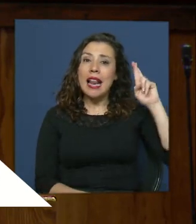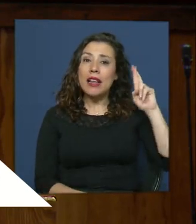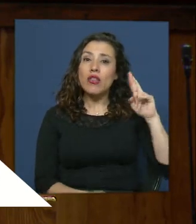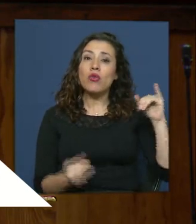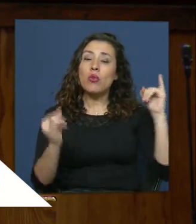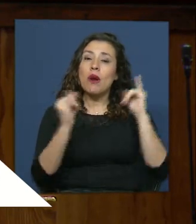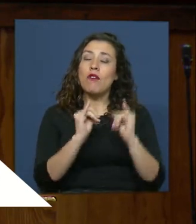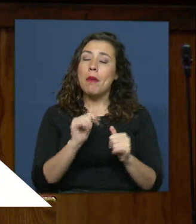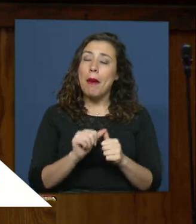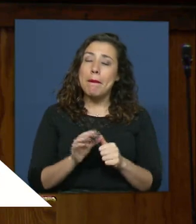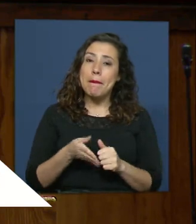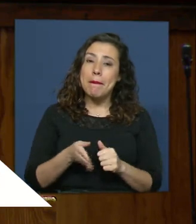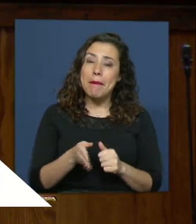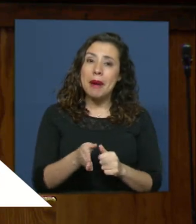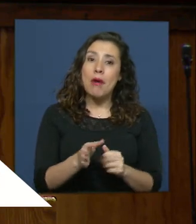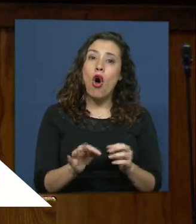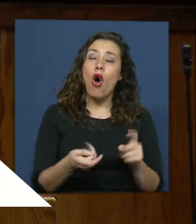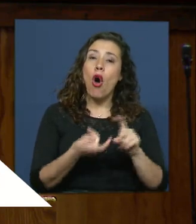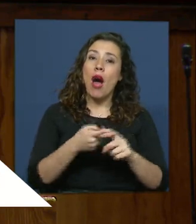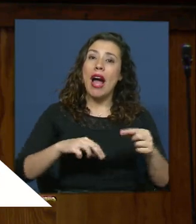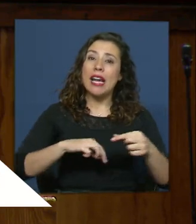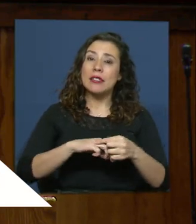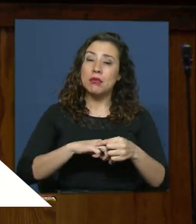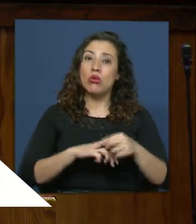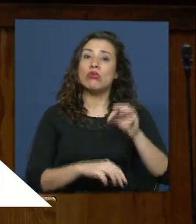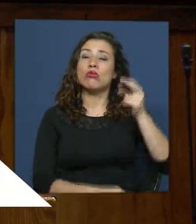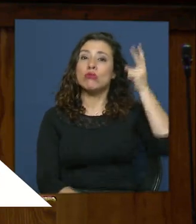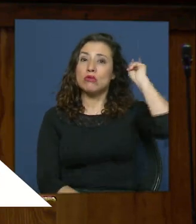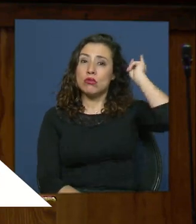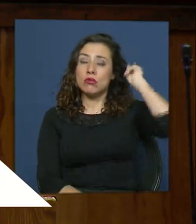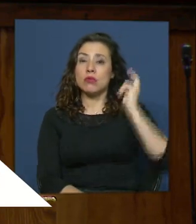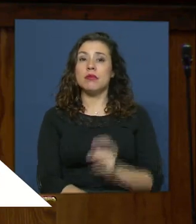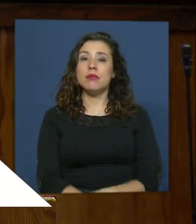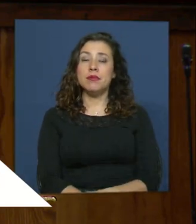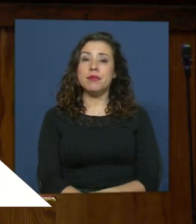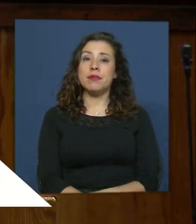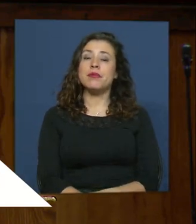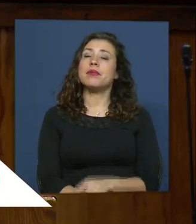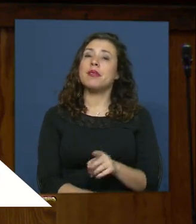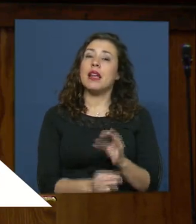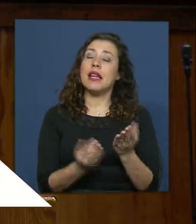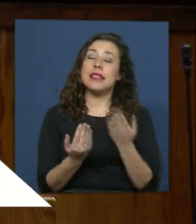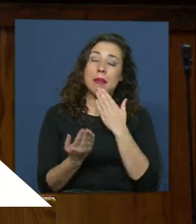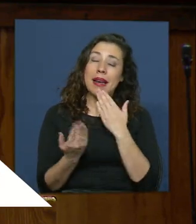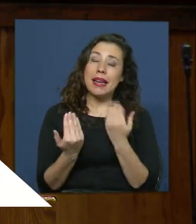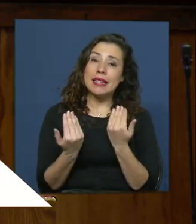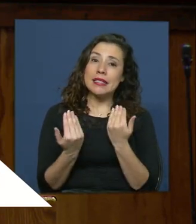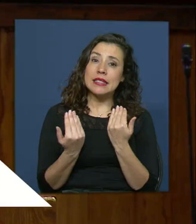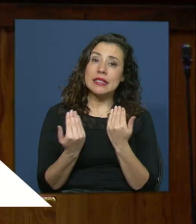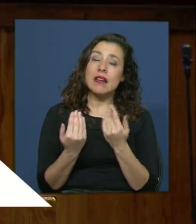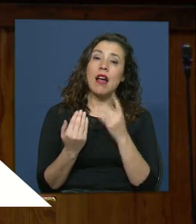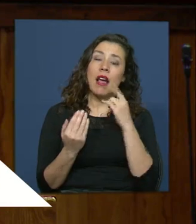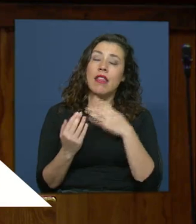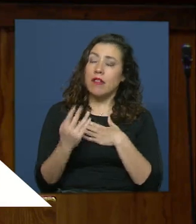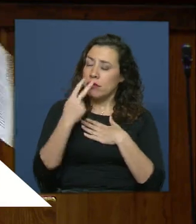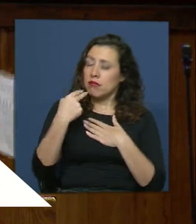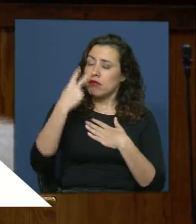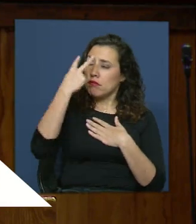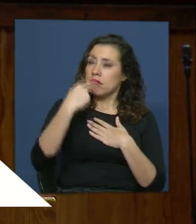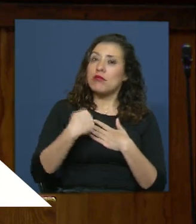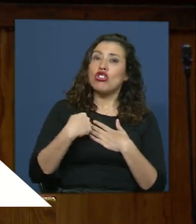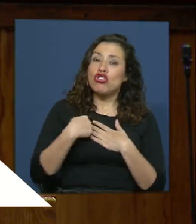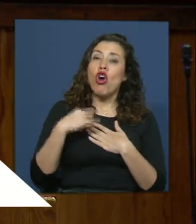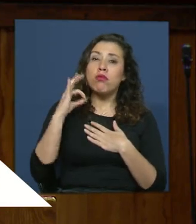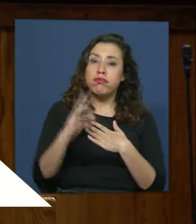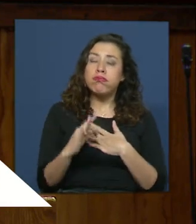modo habitual o cuyo cónyuge sea indígena. En estos casos será necesario además que se autoidentifiquen como